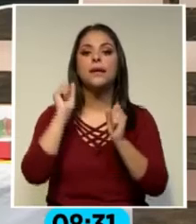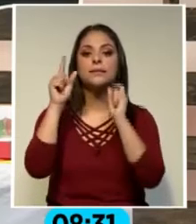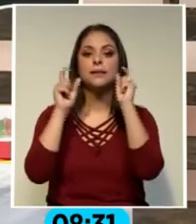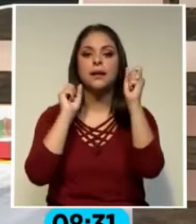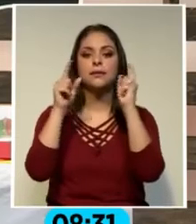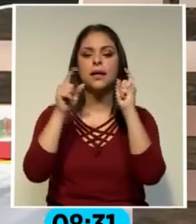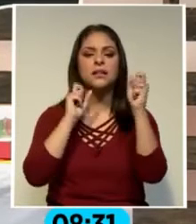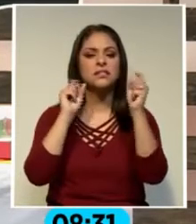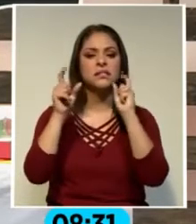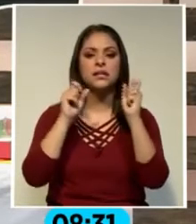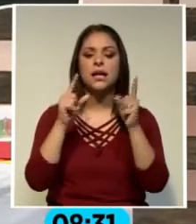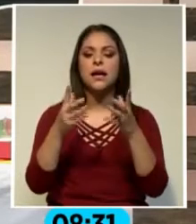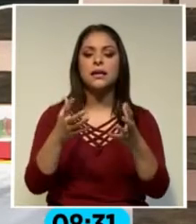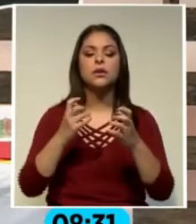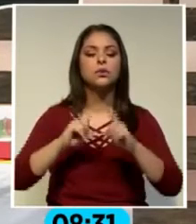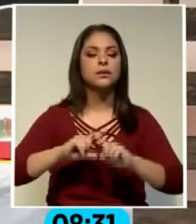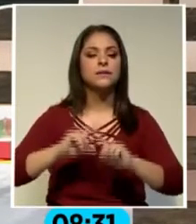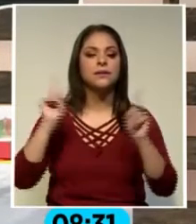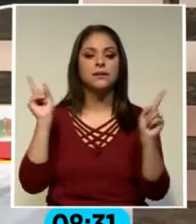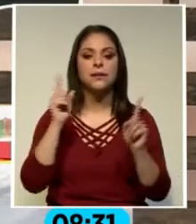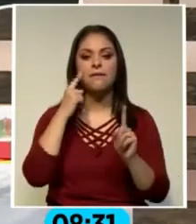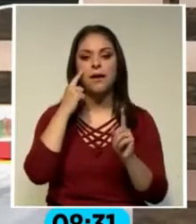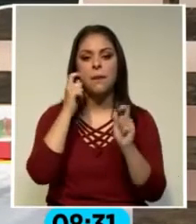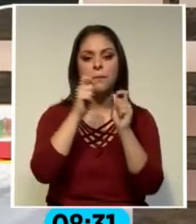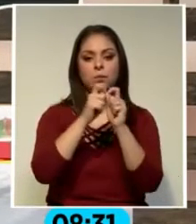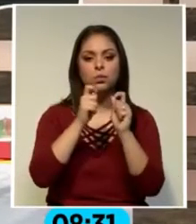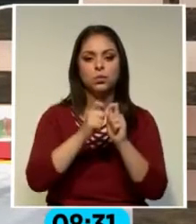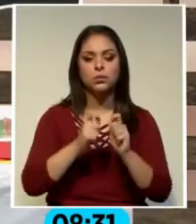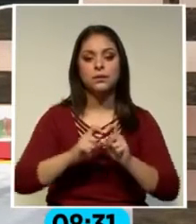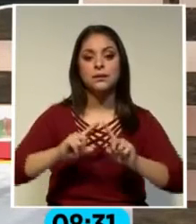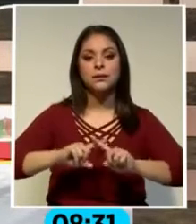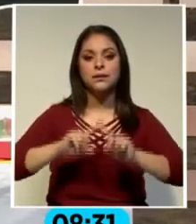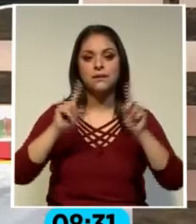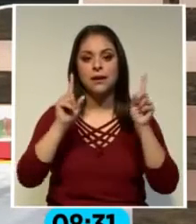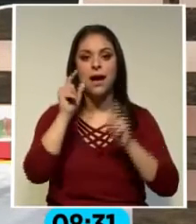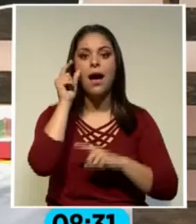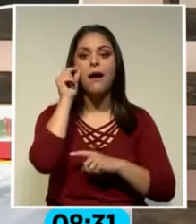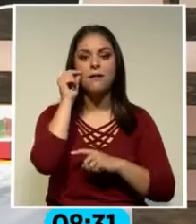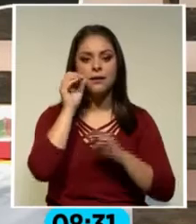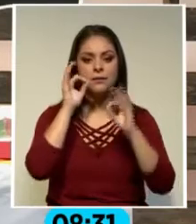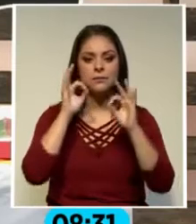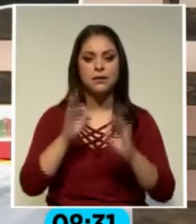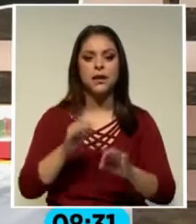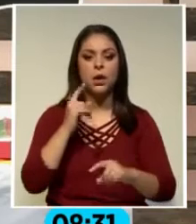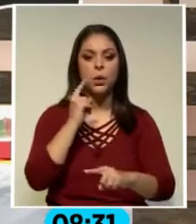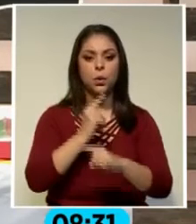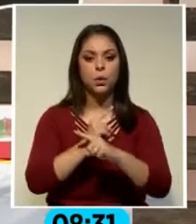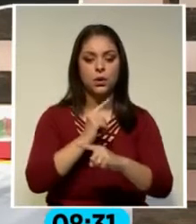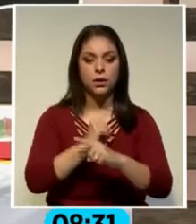decorar diferente. La voy a puntillar diferente. Espera, para tomar bien, adecuadamente.